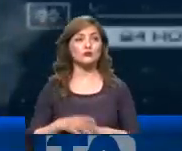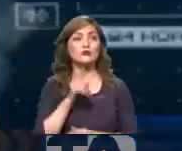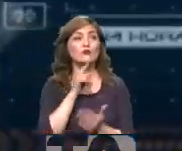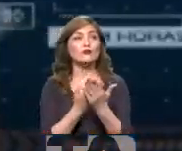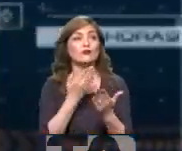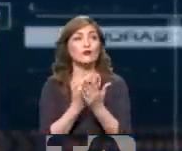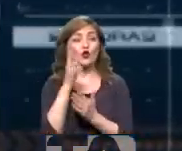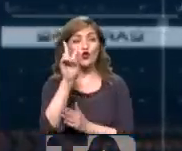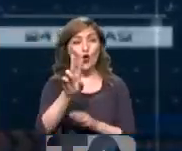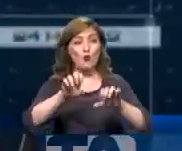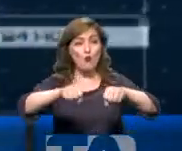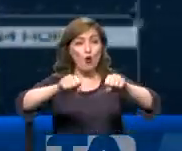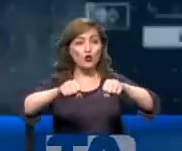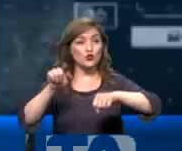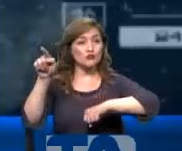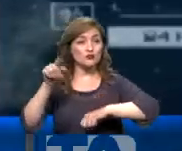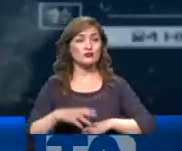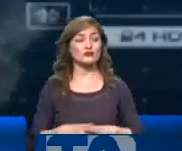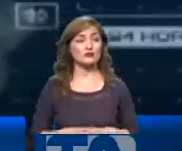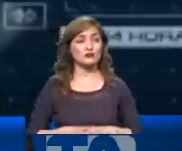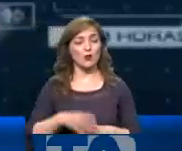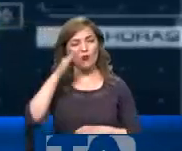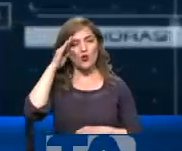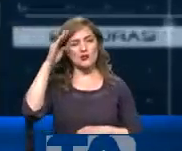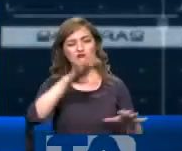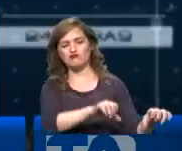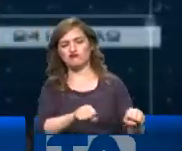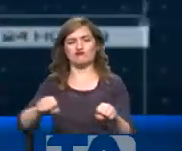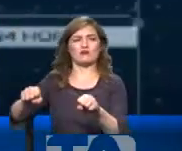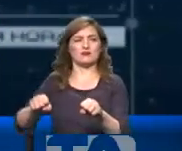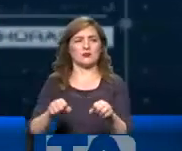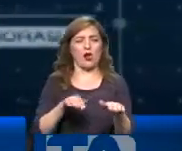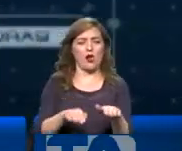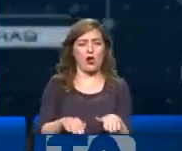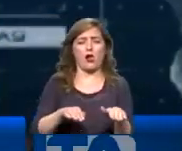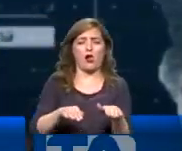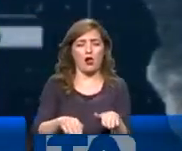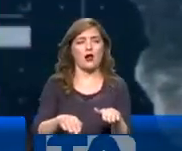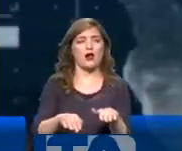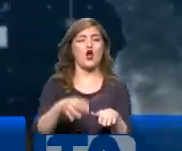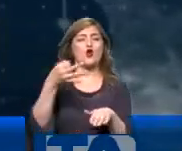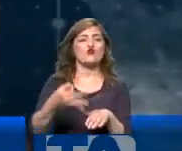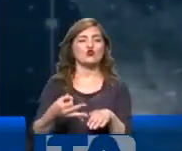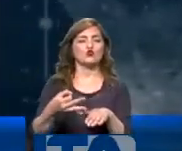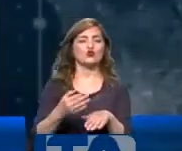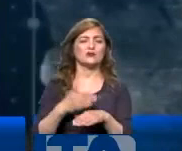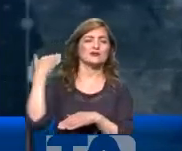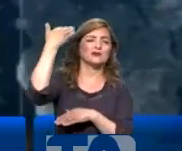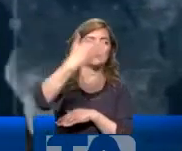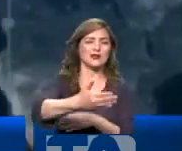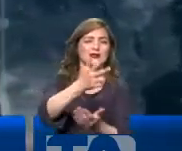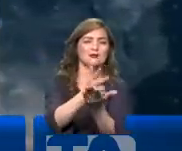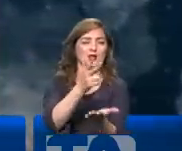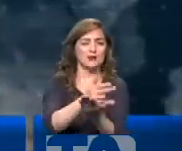evidencias, hay dos motocicletas retenidas. Tras el hecho, se reportó un fuerte congestionamiento vehicular en la zona que está justo detrás de la terminal terrestre